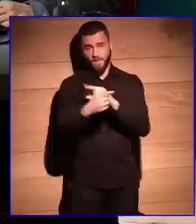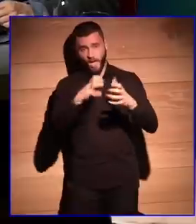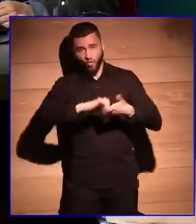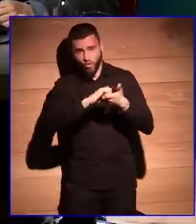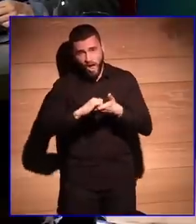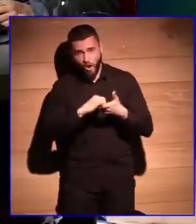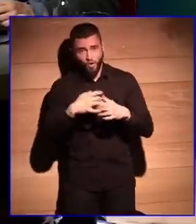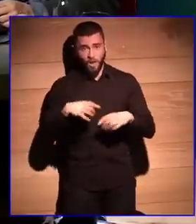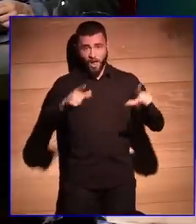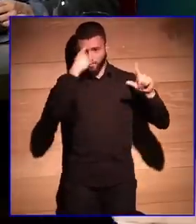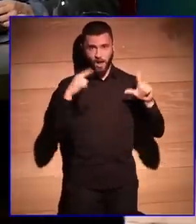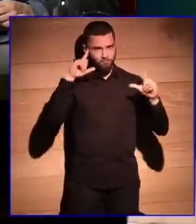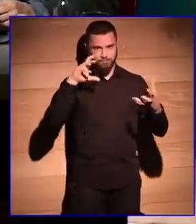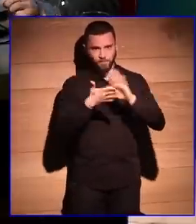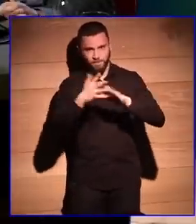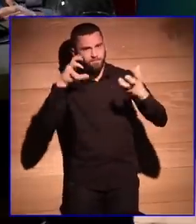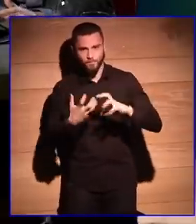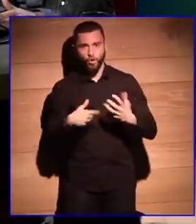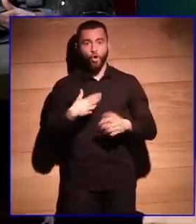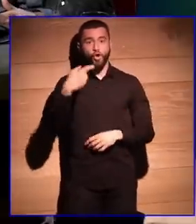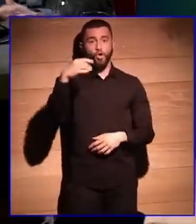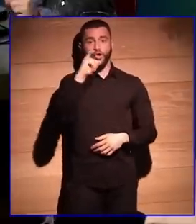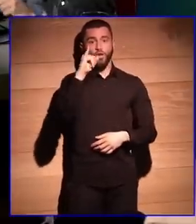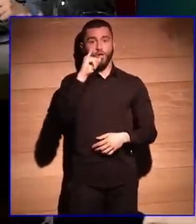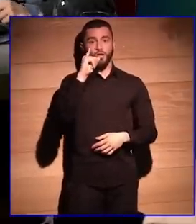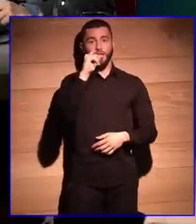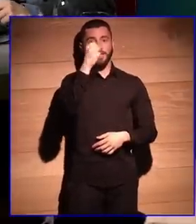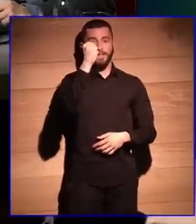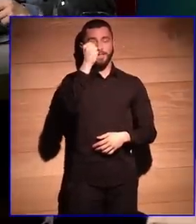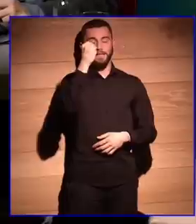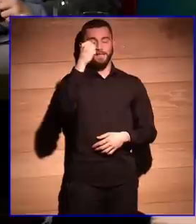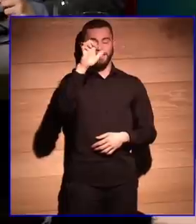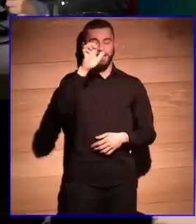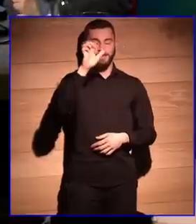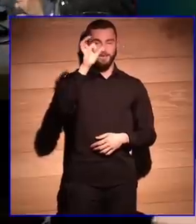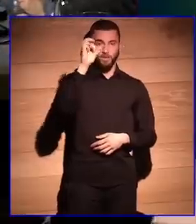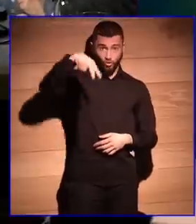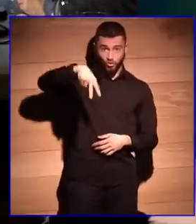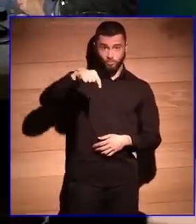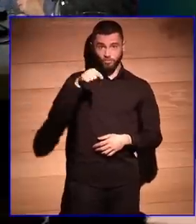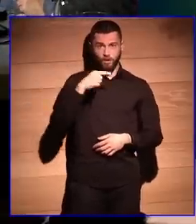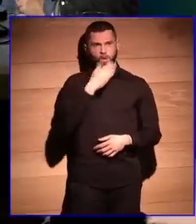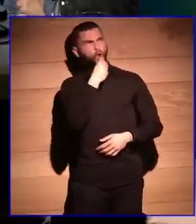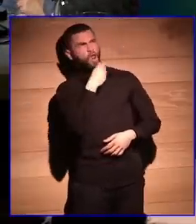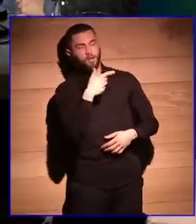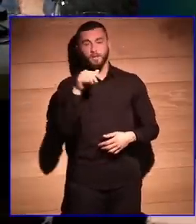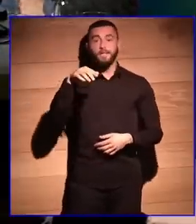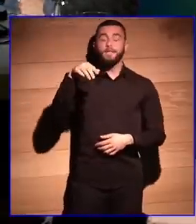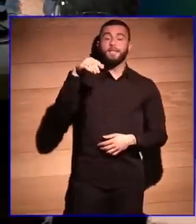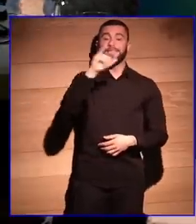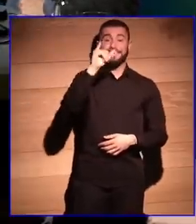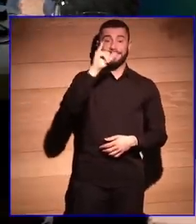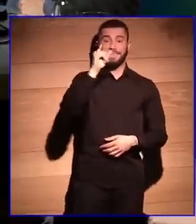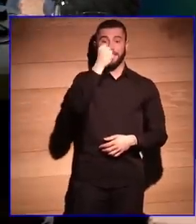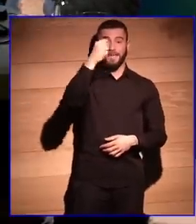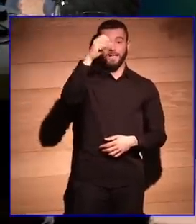vuelve loco la Jason, imagen. Jason. En las pelis de Jason, tú vas... ¡Qué bonita está! En las pelis de Jason, tú vas con... Burgis.